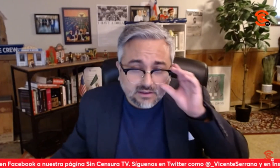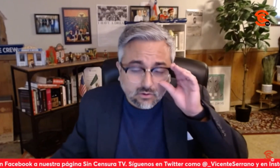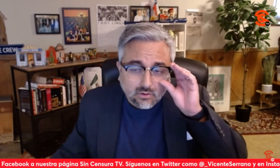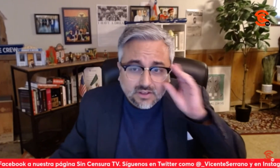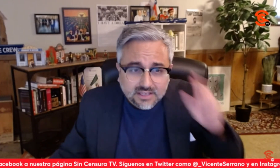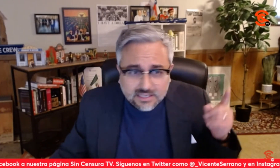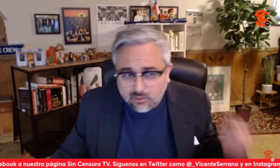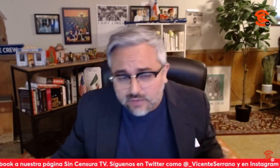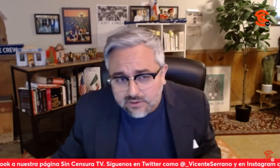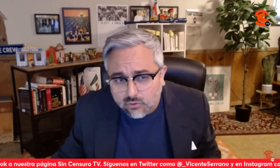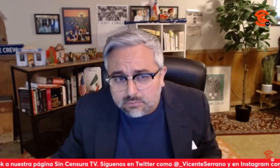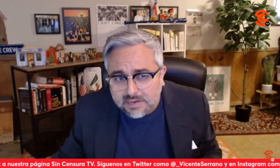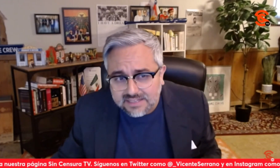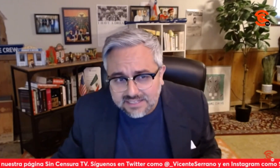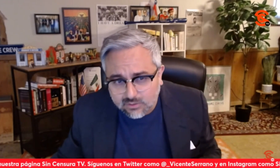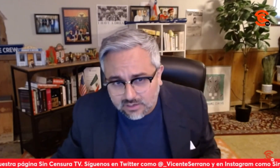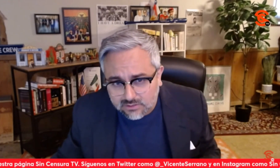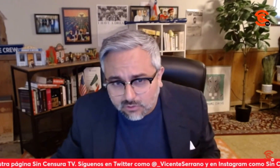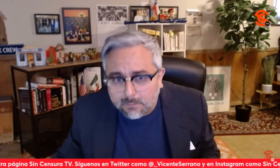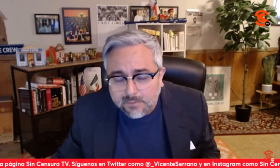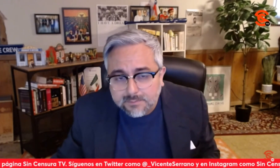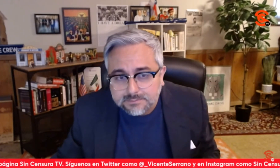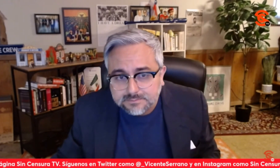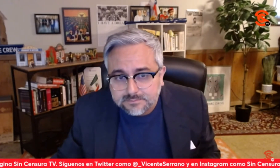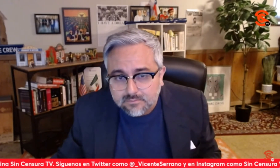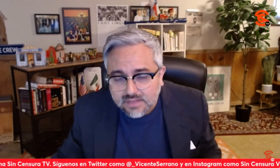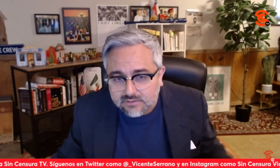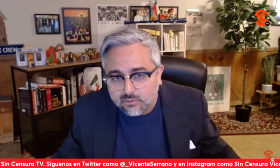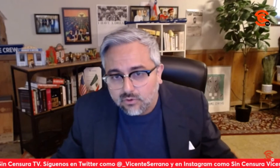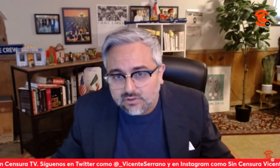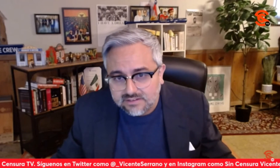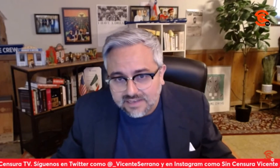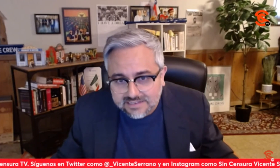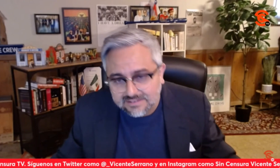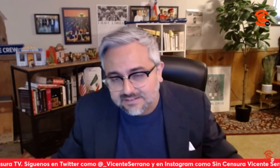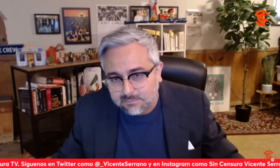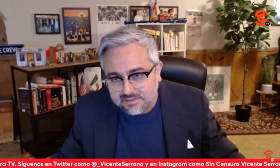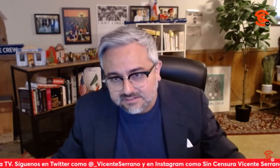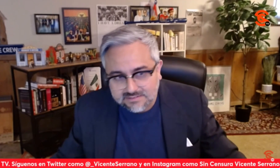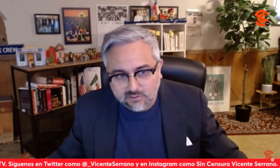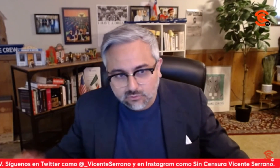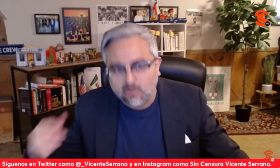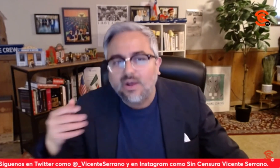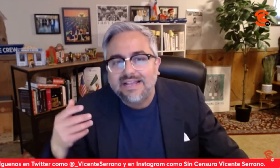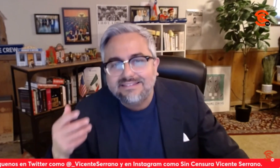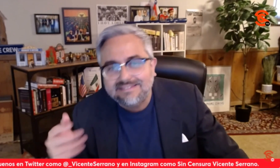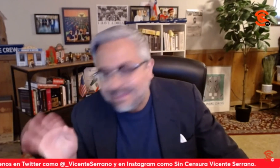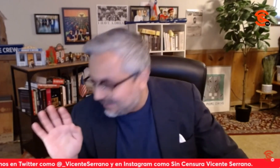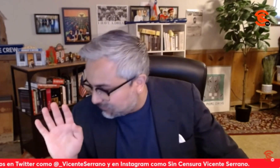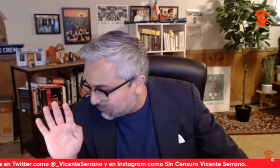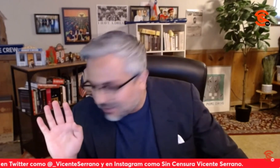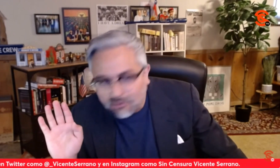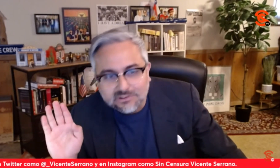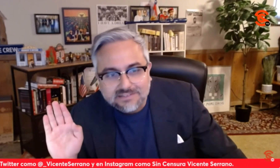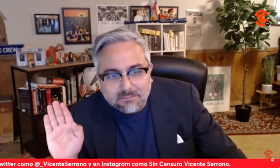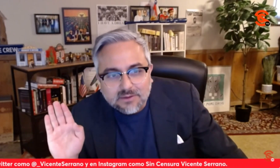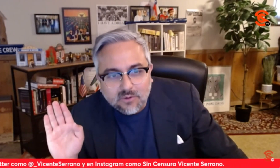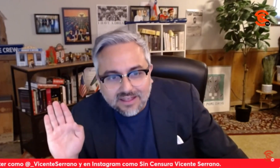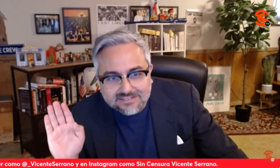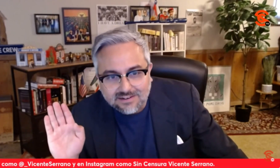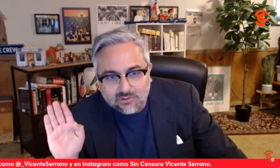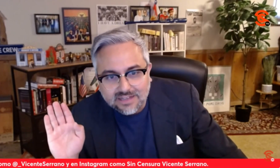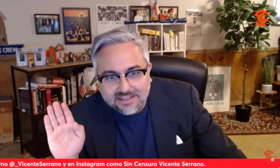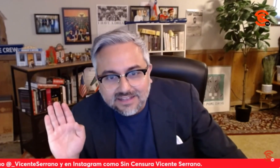respeto a México, incluye a Joe Biden y a Donald Trump. Aseguró que otras agencias y dependencias de Estados Unidos, bueno, ahí sí ya son otra cosa,